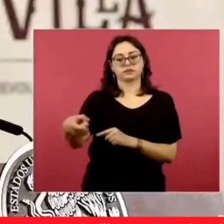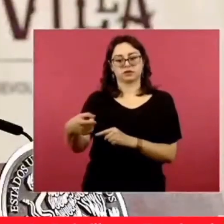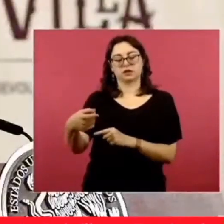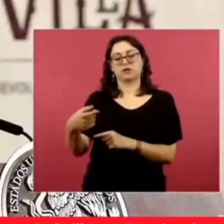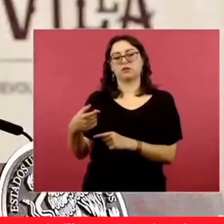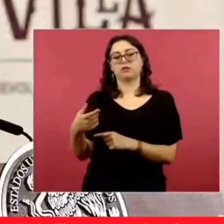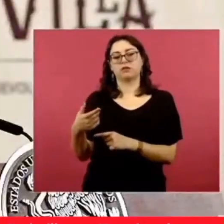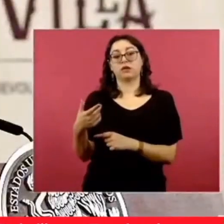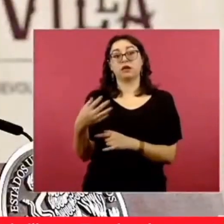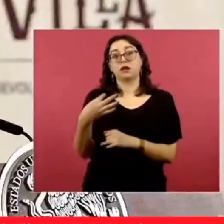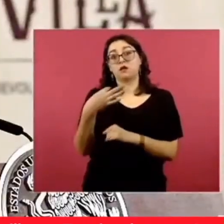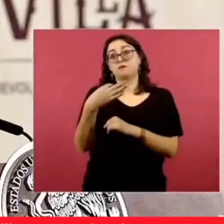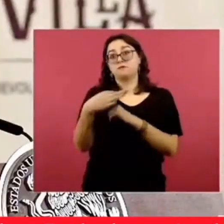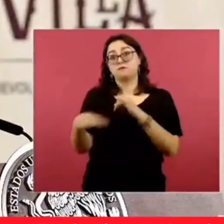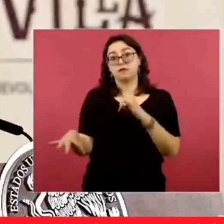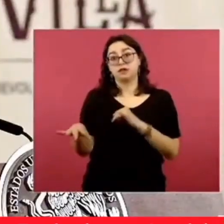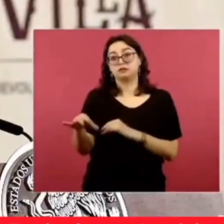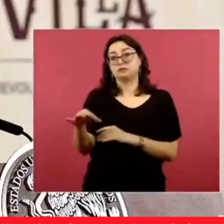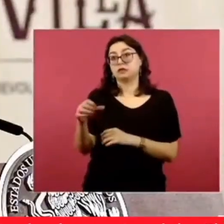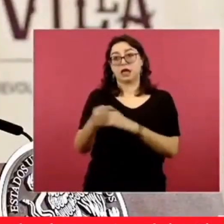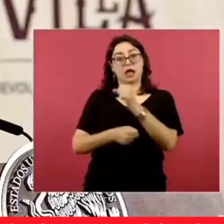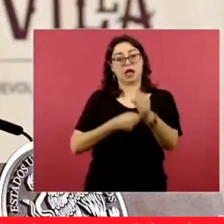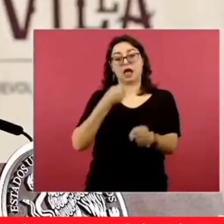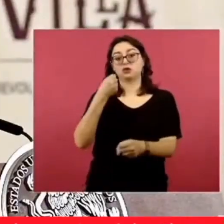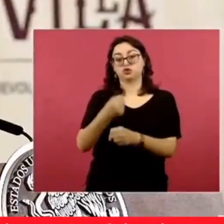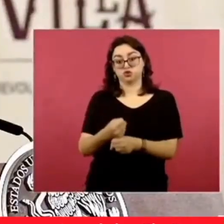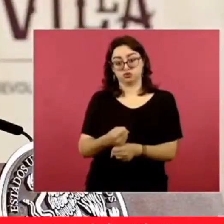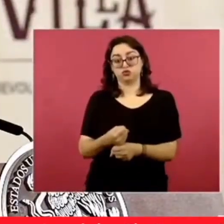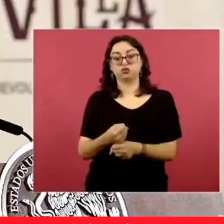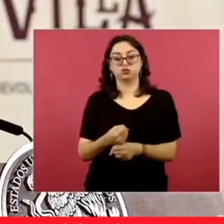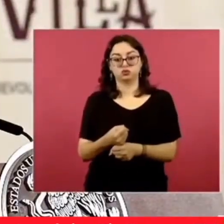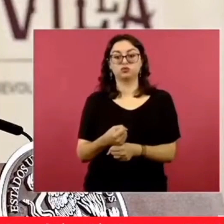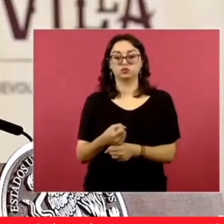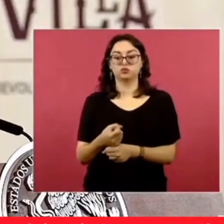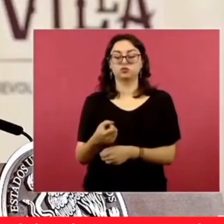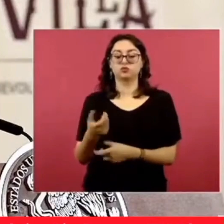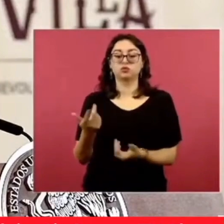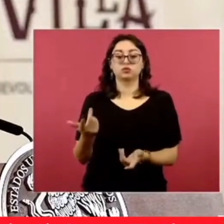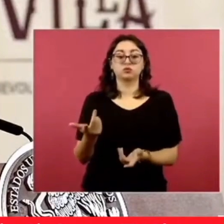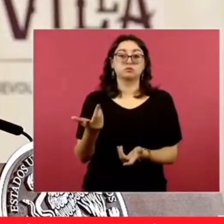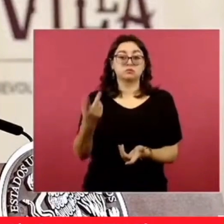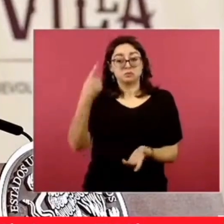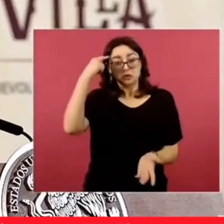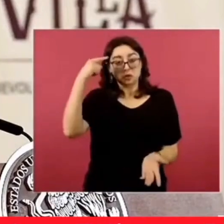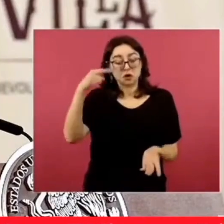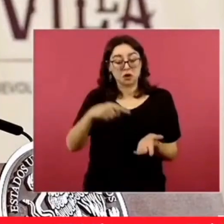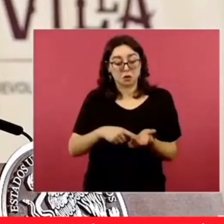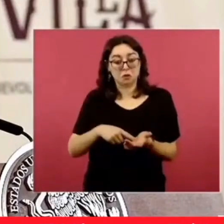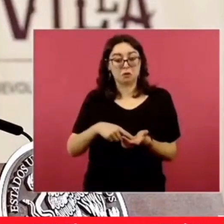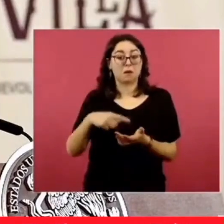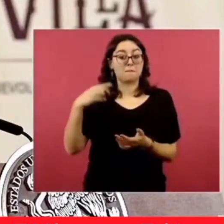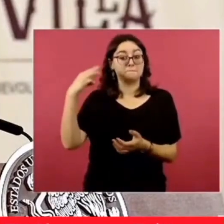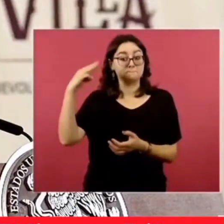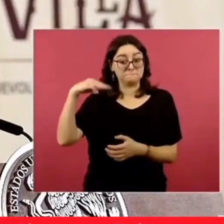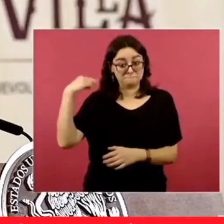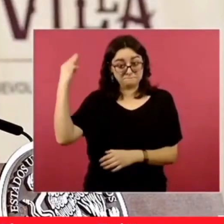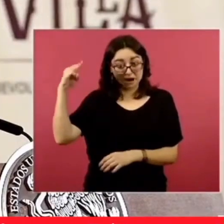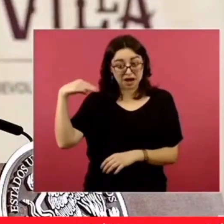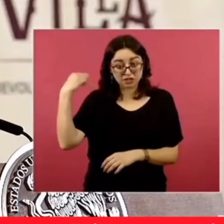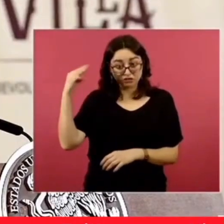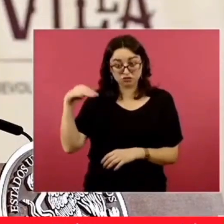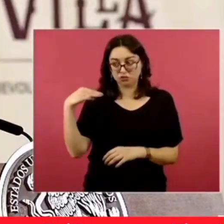más, hacia finales del mes de diciembre, y con la idea de que para el primer trimestre del año que entra, esté concluida